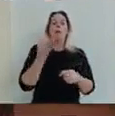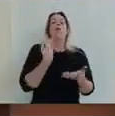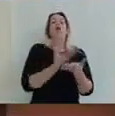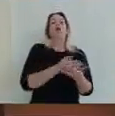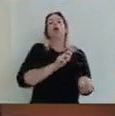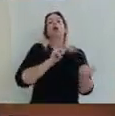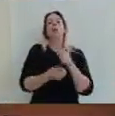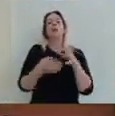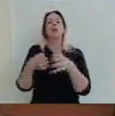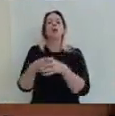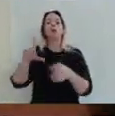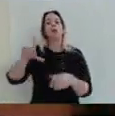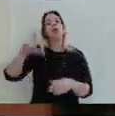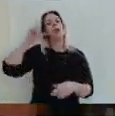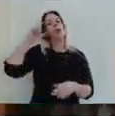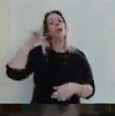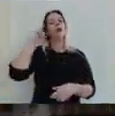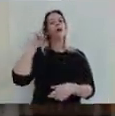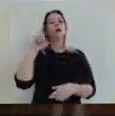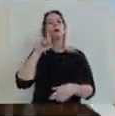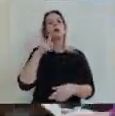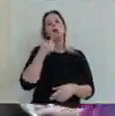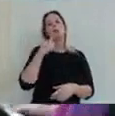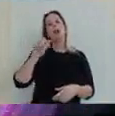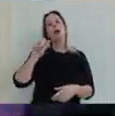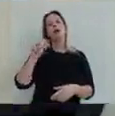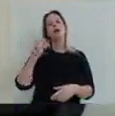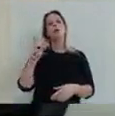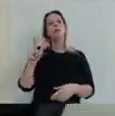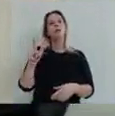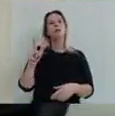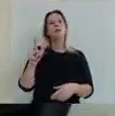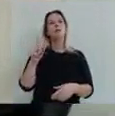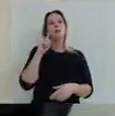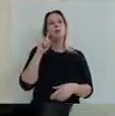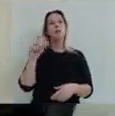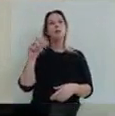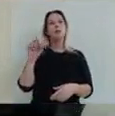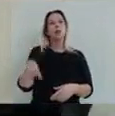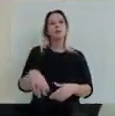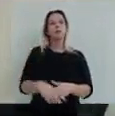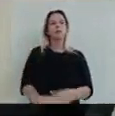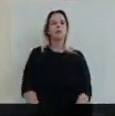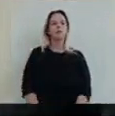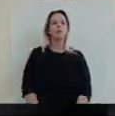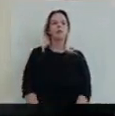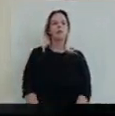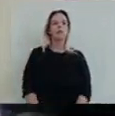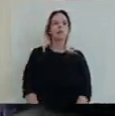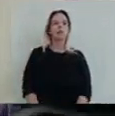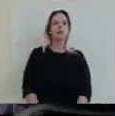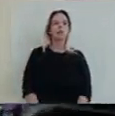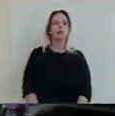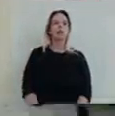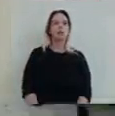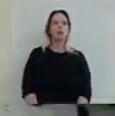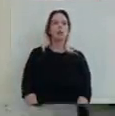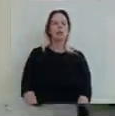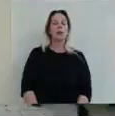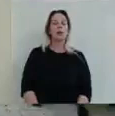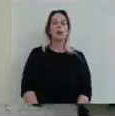de Gaetano? No, era lo mismo. Está. ¿Figueredo? Lo mismo. Pongo a consideración la moción de la concejal